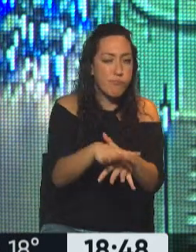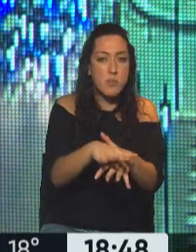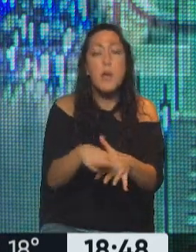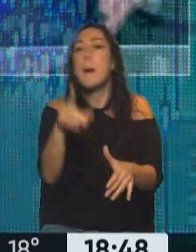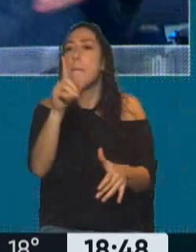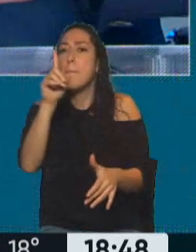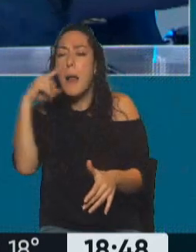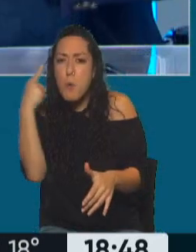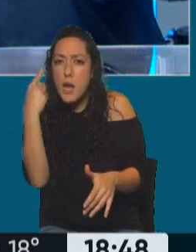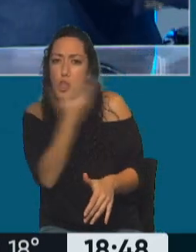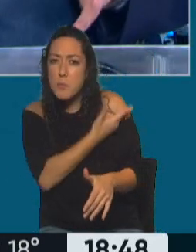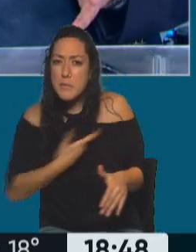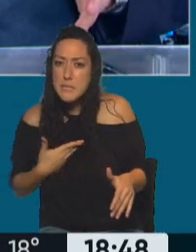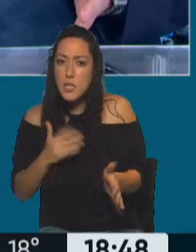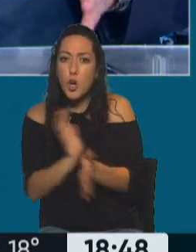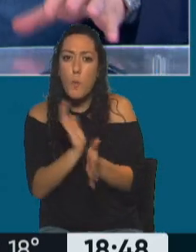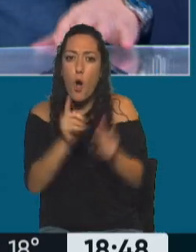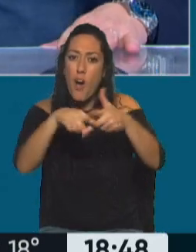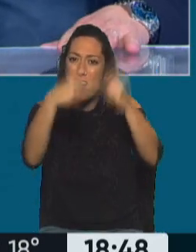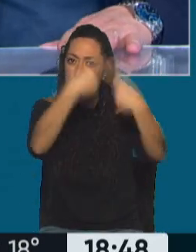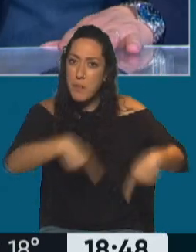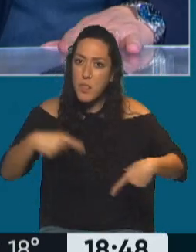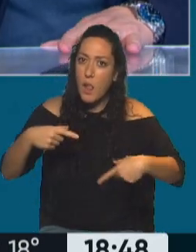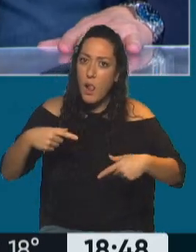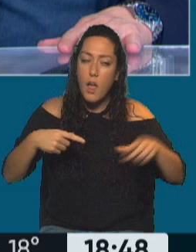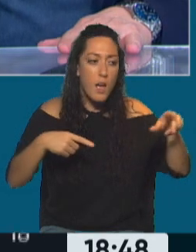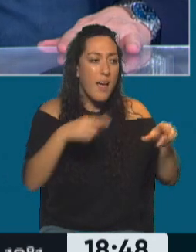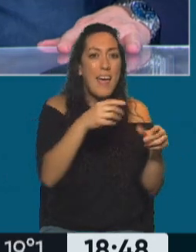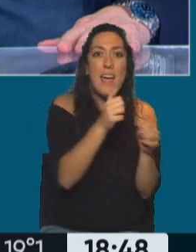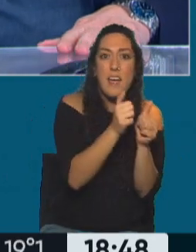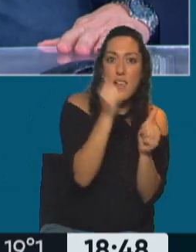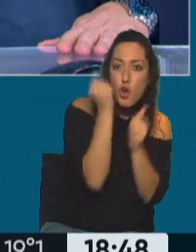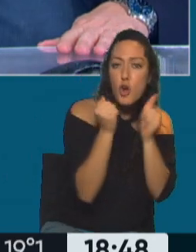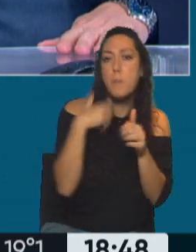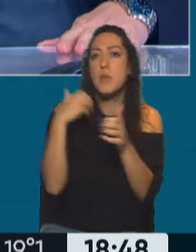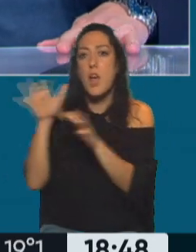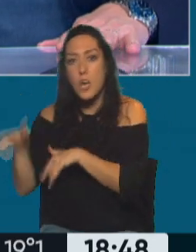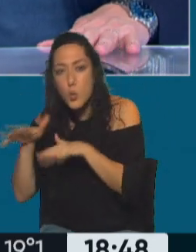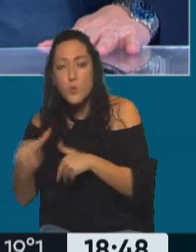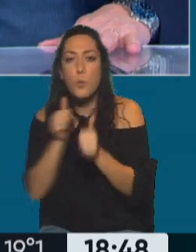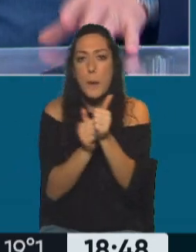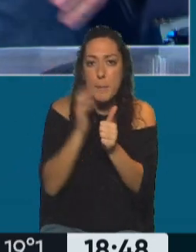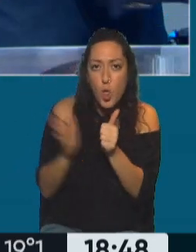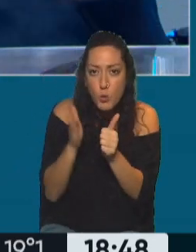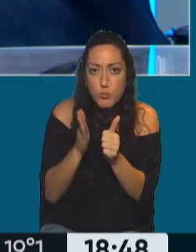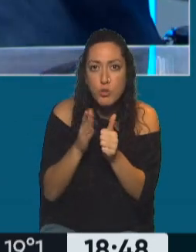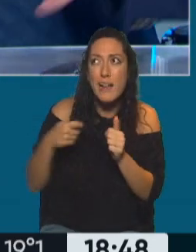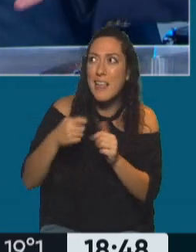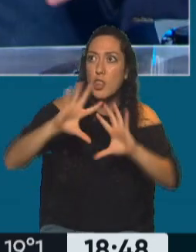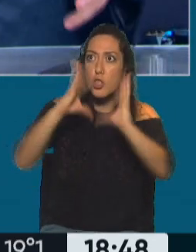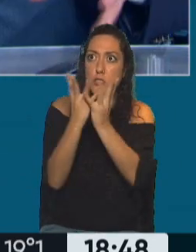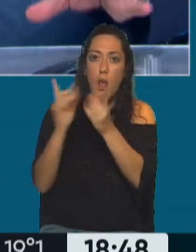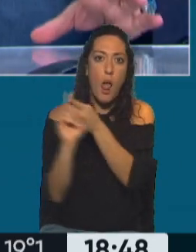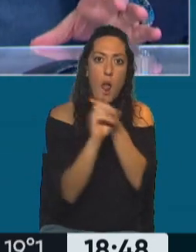importante y es junto a todos los instrumentos el dicho que esté economía agricultura producción y los créditos internacionales todo